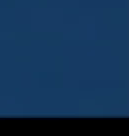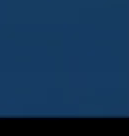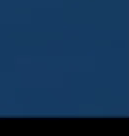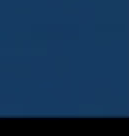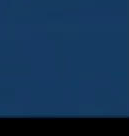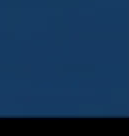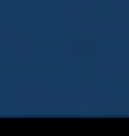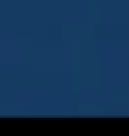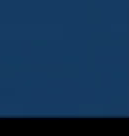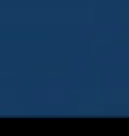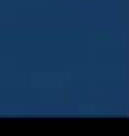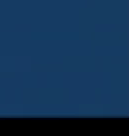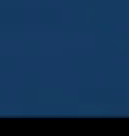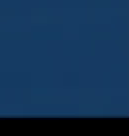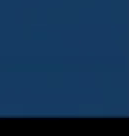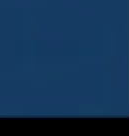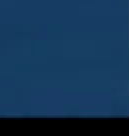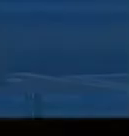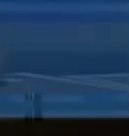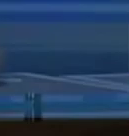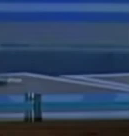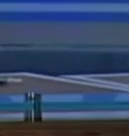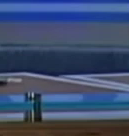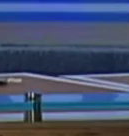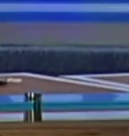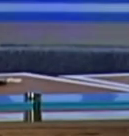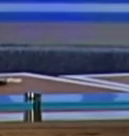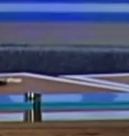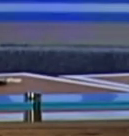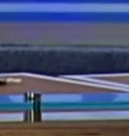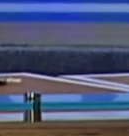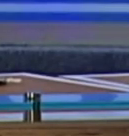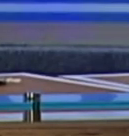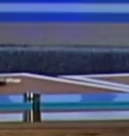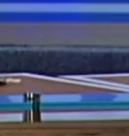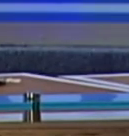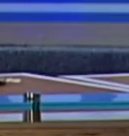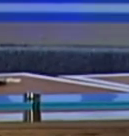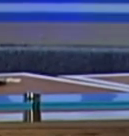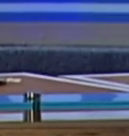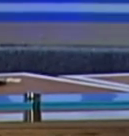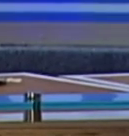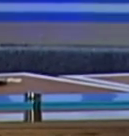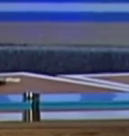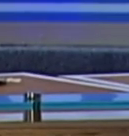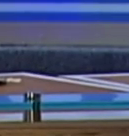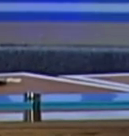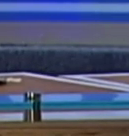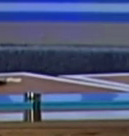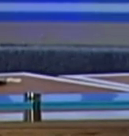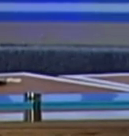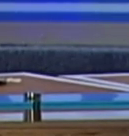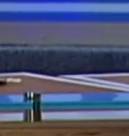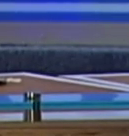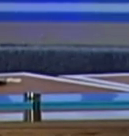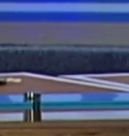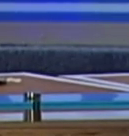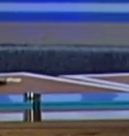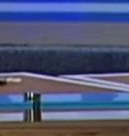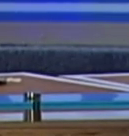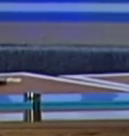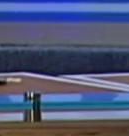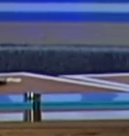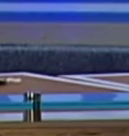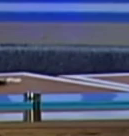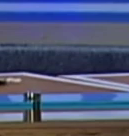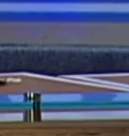Bueno, También como parte de esta unidad, yo les propongo a